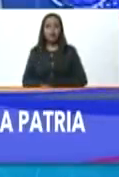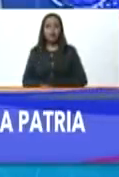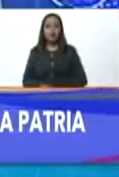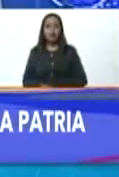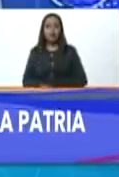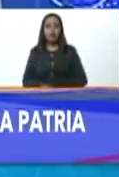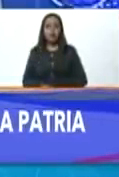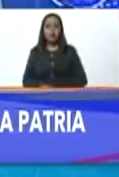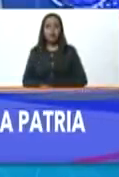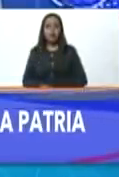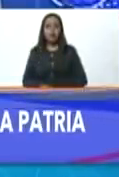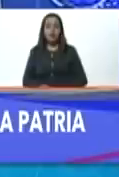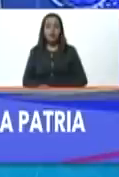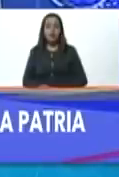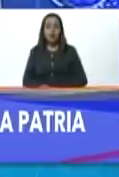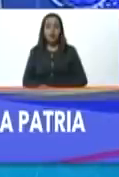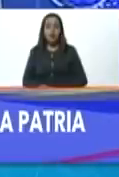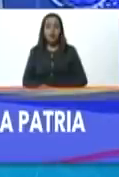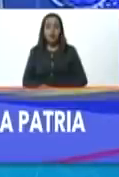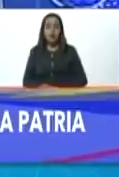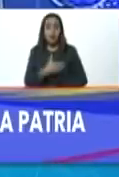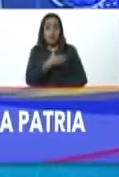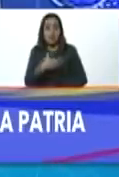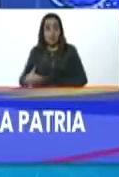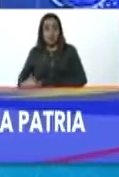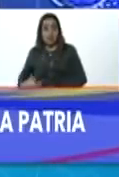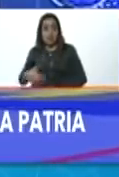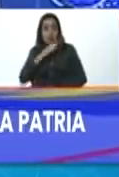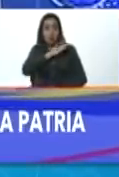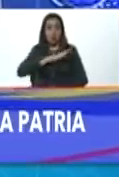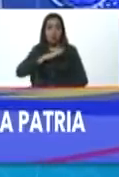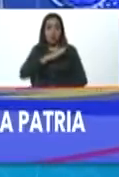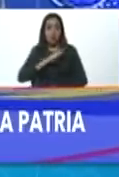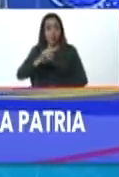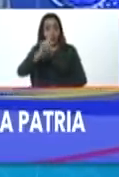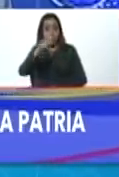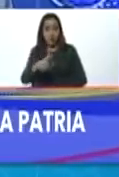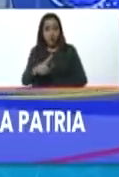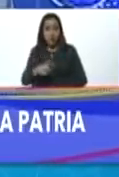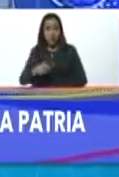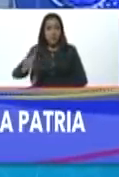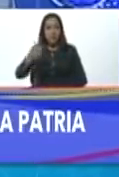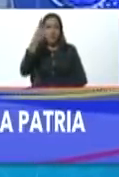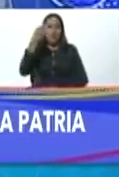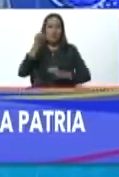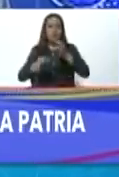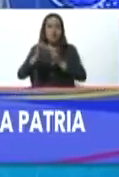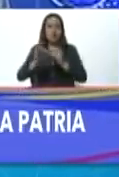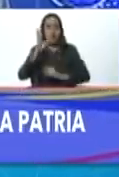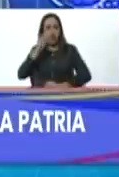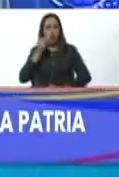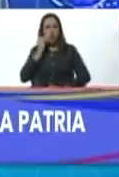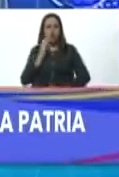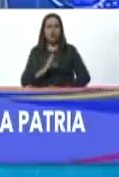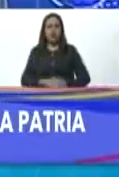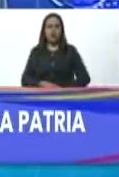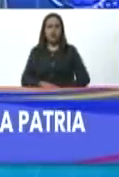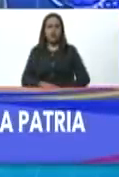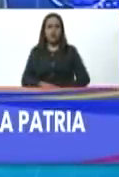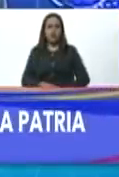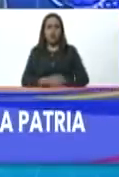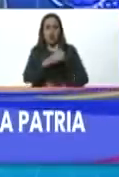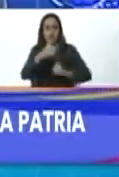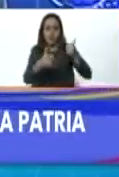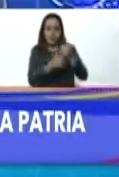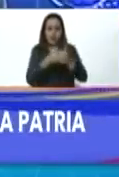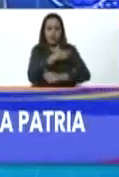Lo preside un diputado de Primera Justicia de nombre Ángel Medina, un joven. El